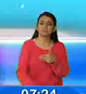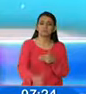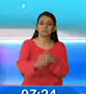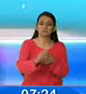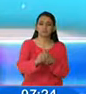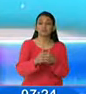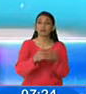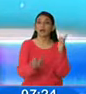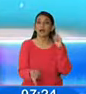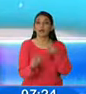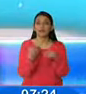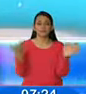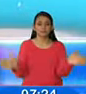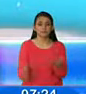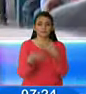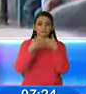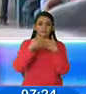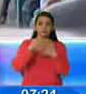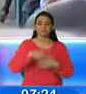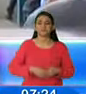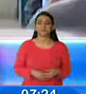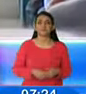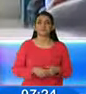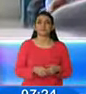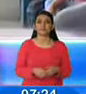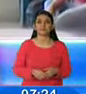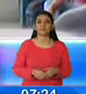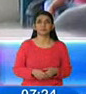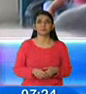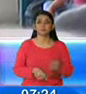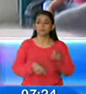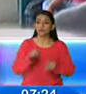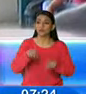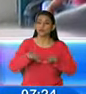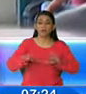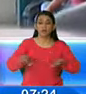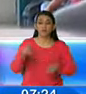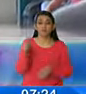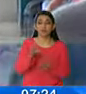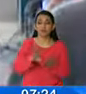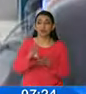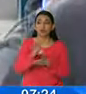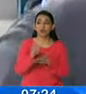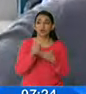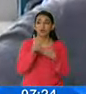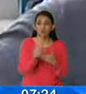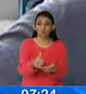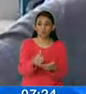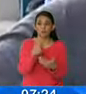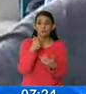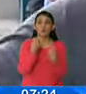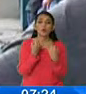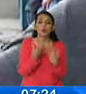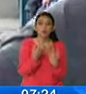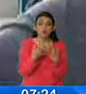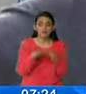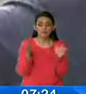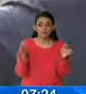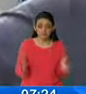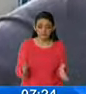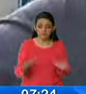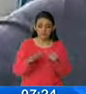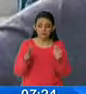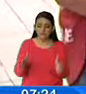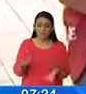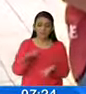este día hasta el final de las elecciones. Lo que tuvimos que hacer es, algunos alumnos del colegio mismo ayudaron para contar las cajas, para ayudar a